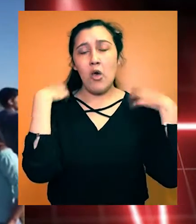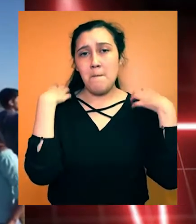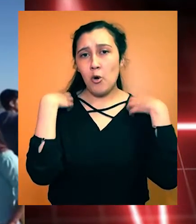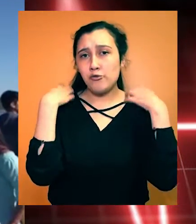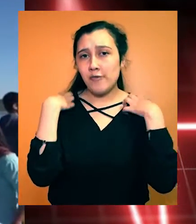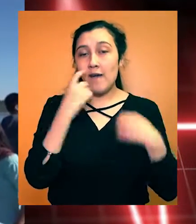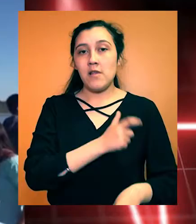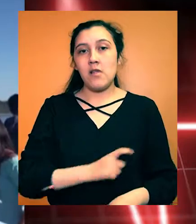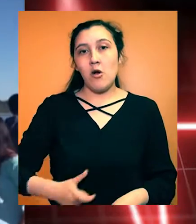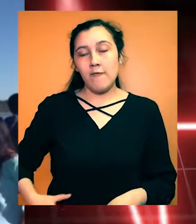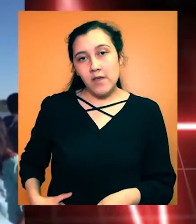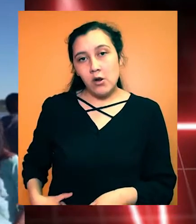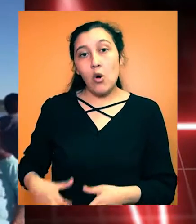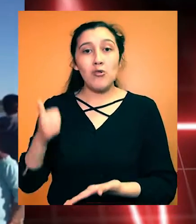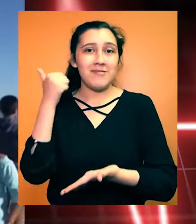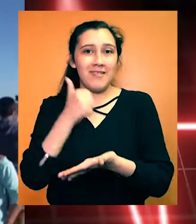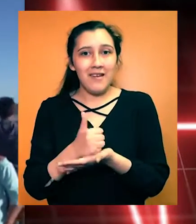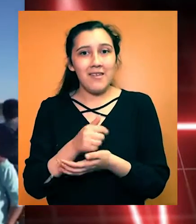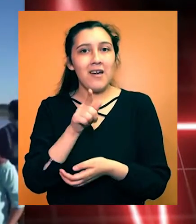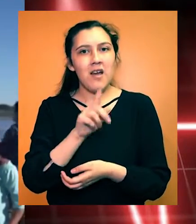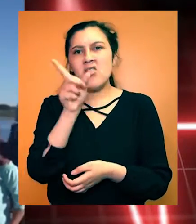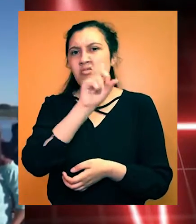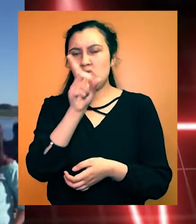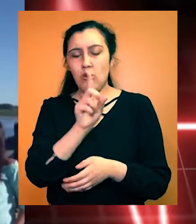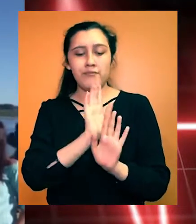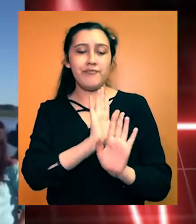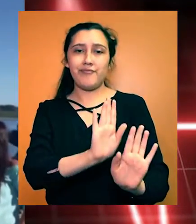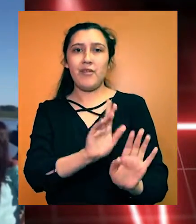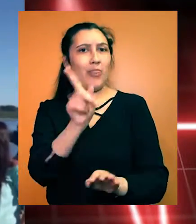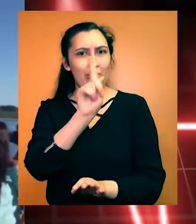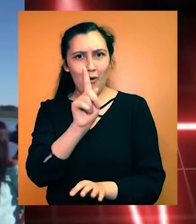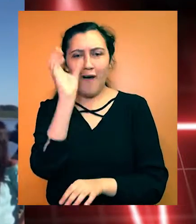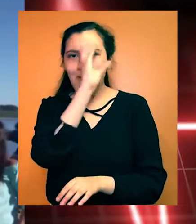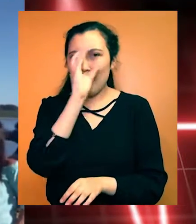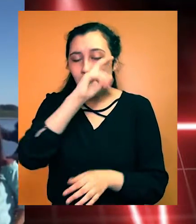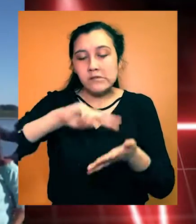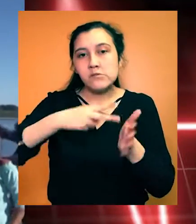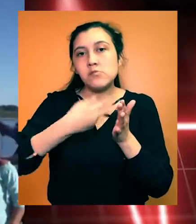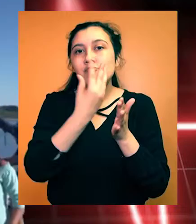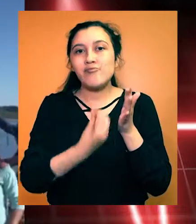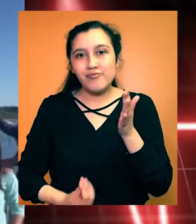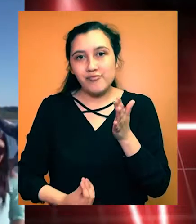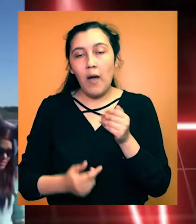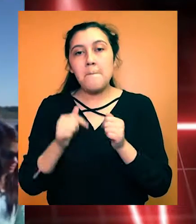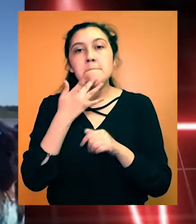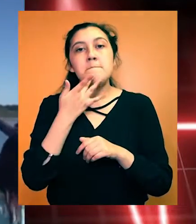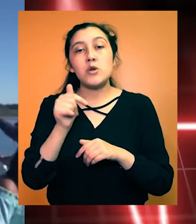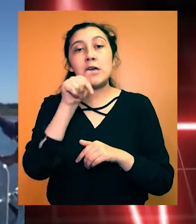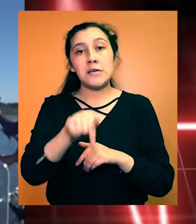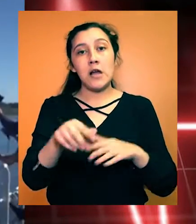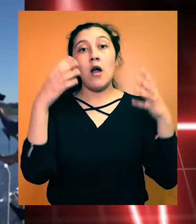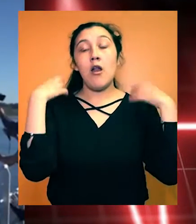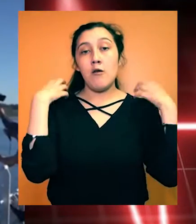regionales de gobierno, a los concejales, que aquí no se laven las manos y que busquen una solución, porque aquí han sido sus autoridades y ha sido su